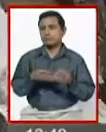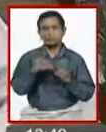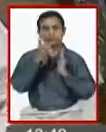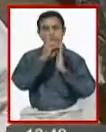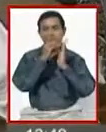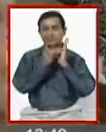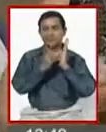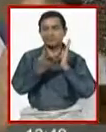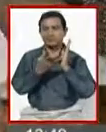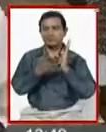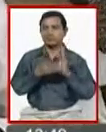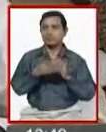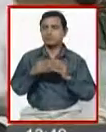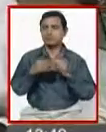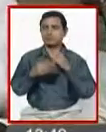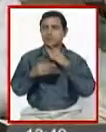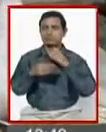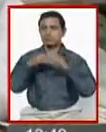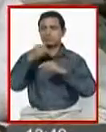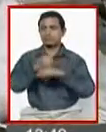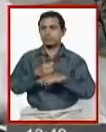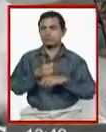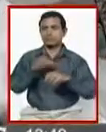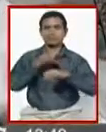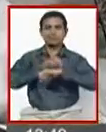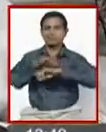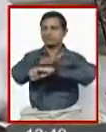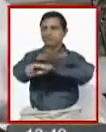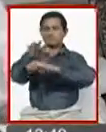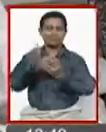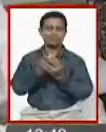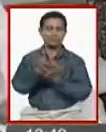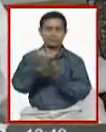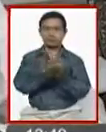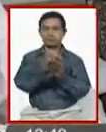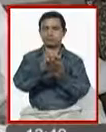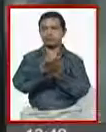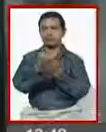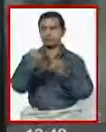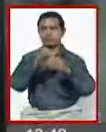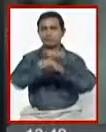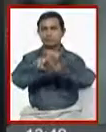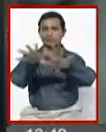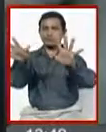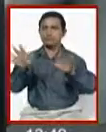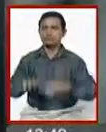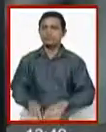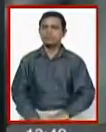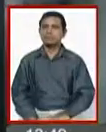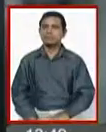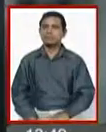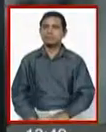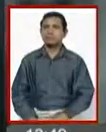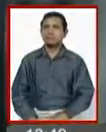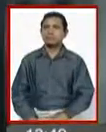datos de que están siendo viralizados a través de las redes